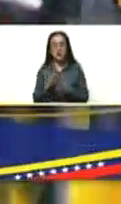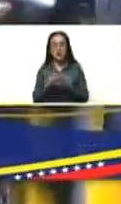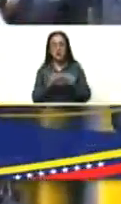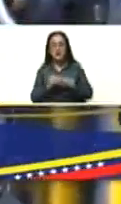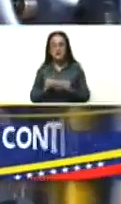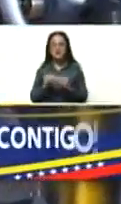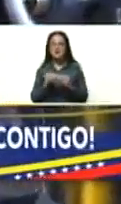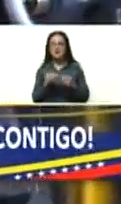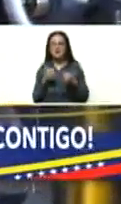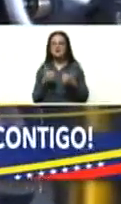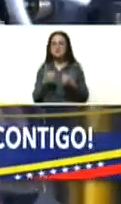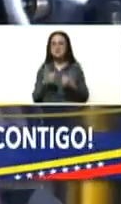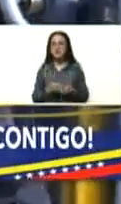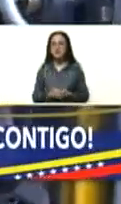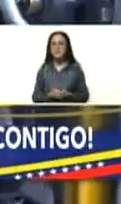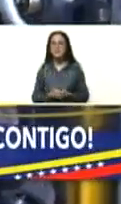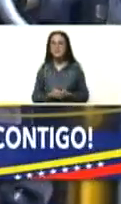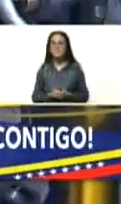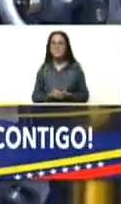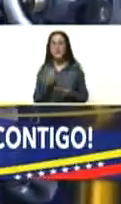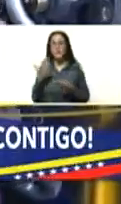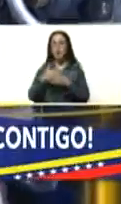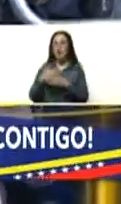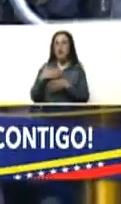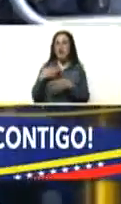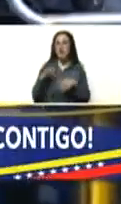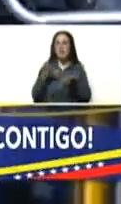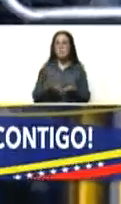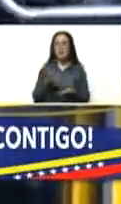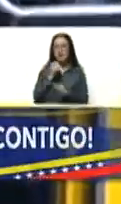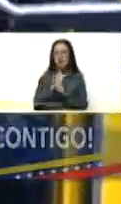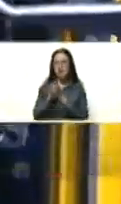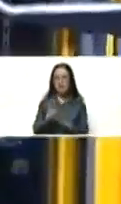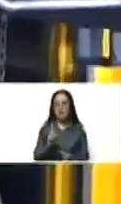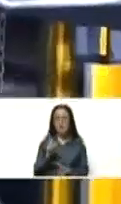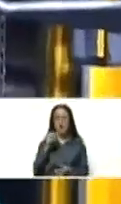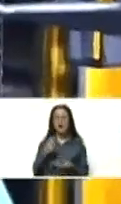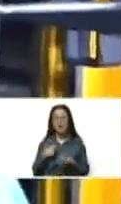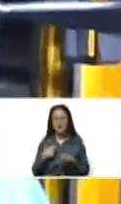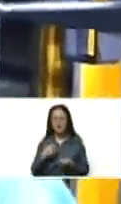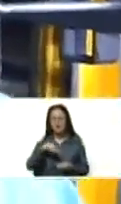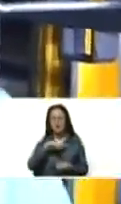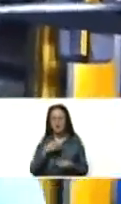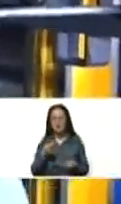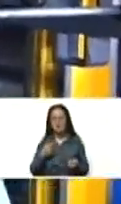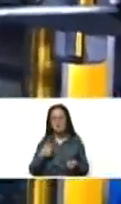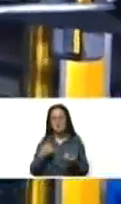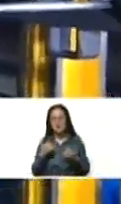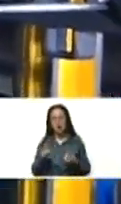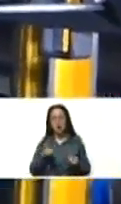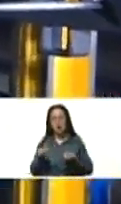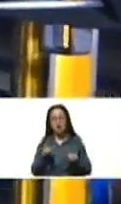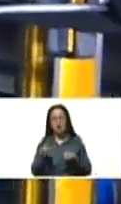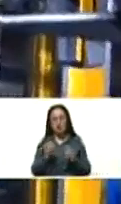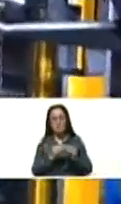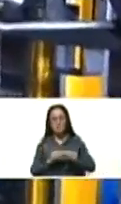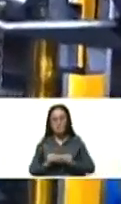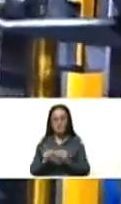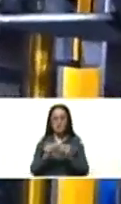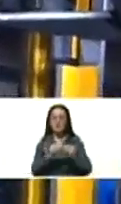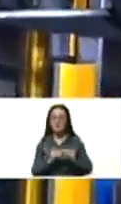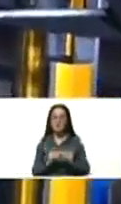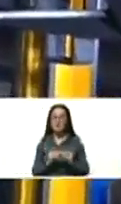bloqueo quiso paralizarnos. Y aquí lo que vemos es el desbloqueo de cómo ellos han tomado el control del mantenimiento.